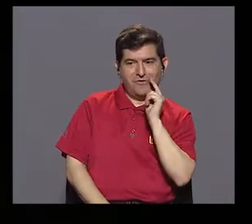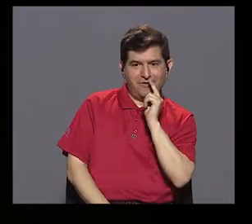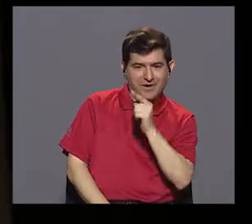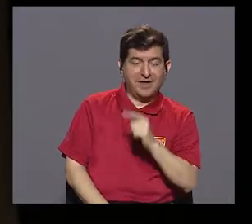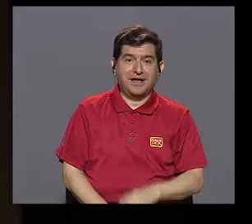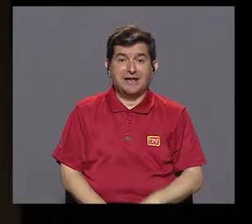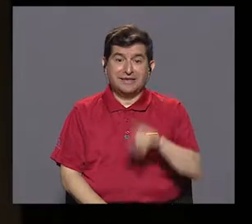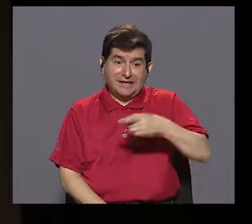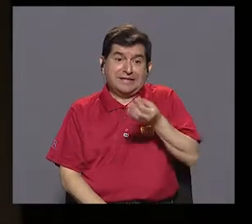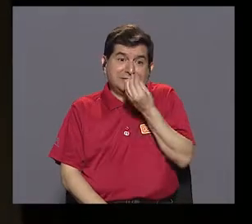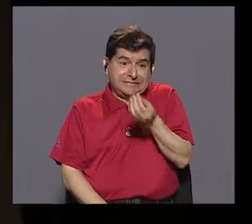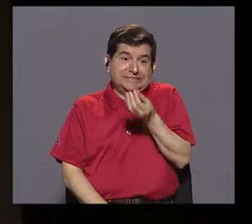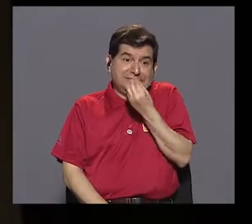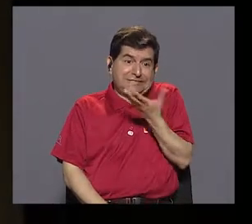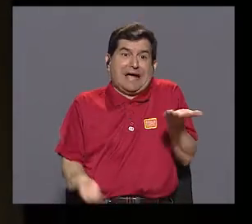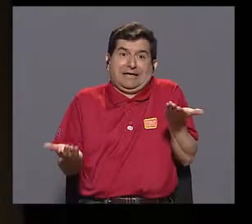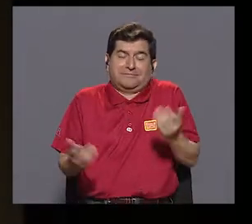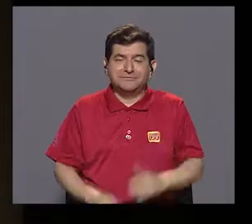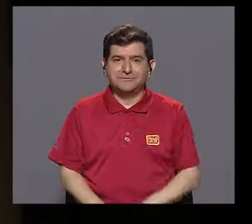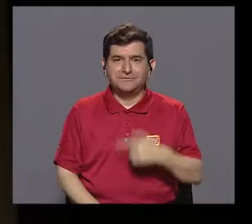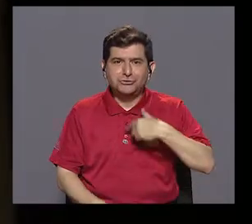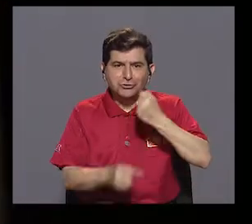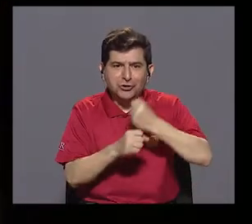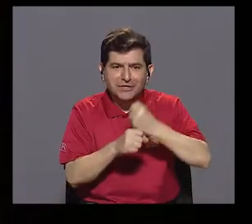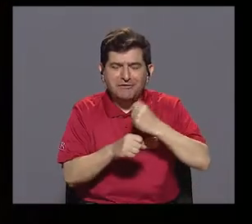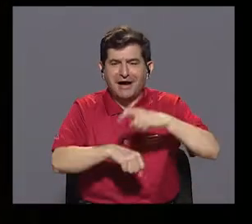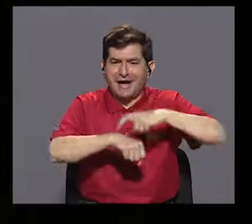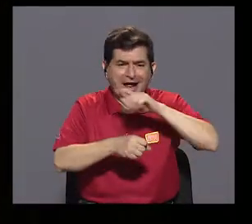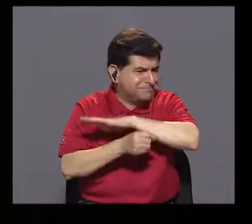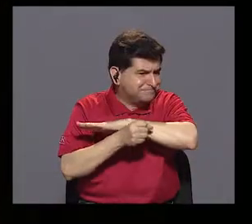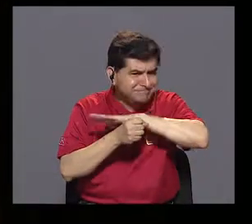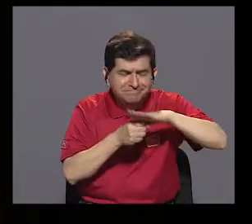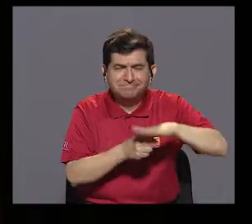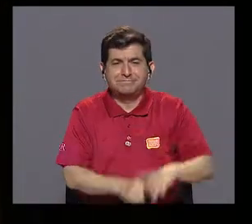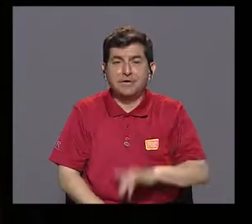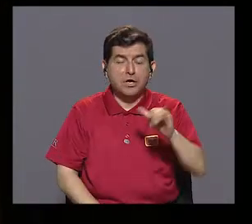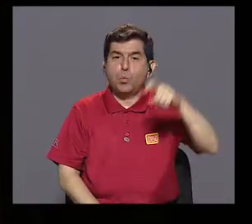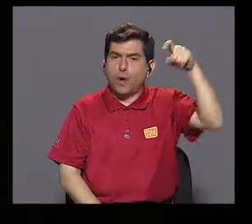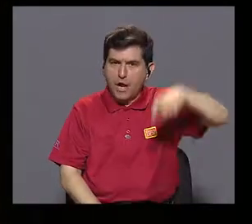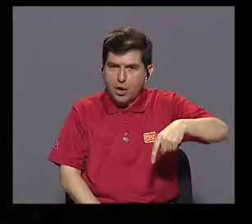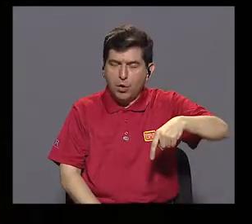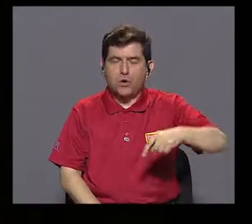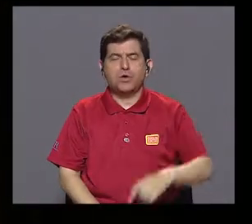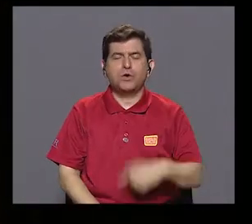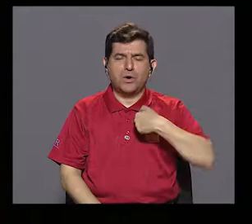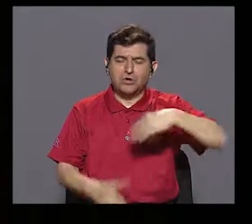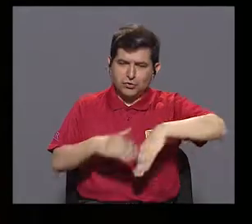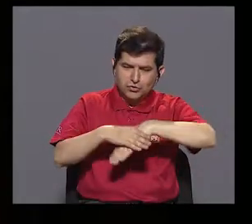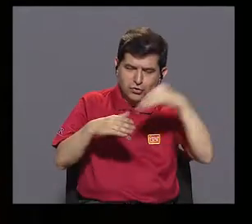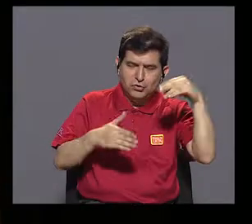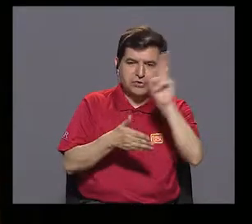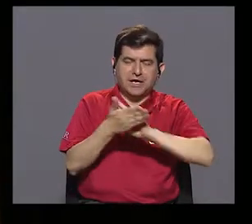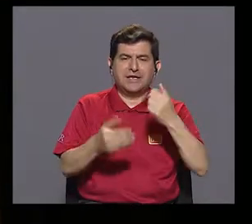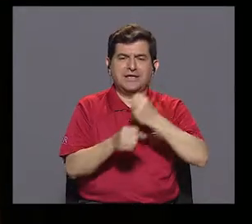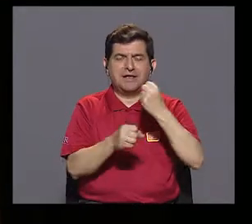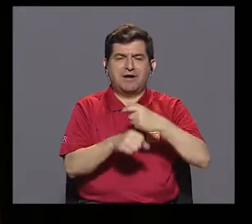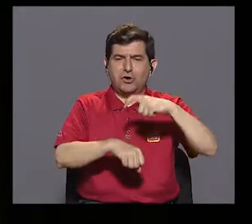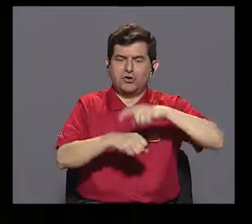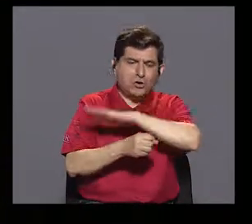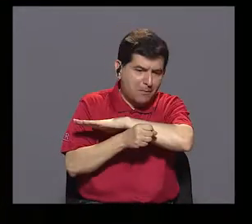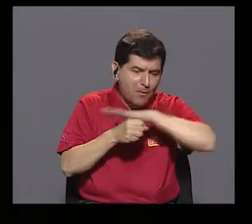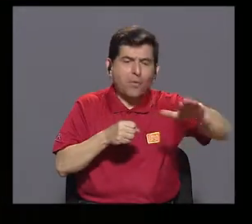Entonces, yo trabajé tiempo completo, como trabajo hoy. Desde que salí de la U, yo trabajo tiempo